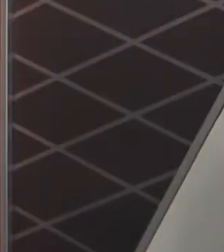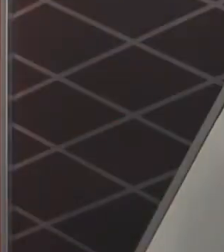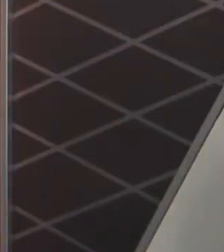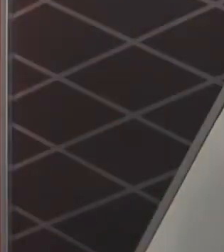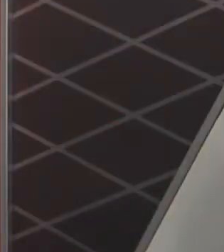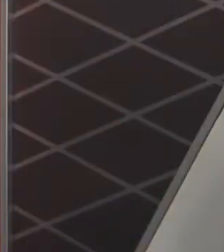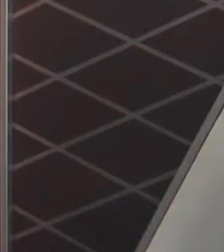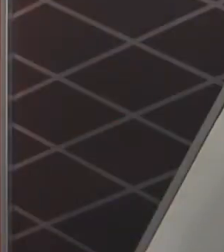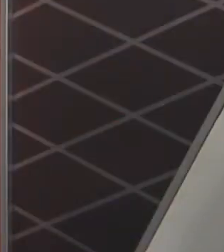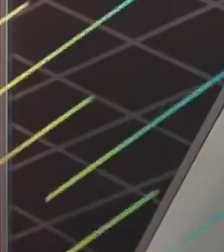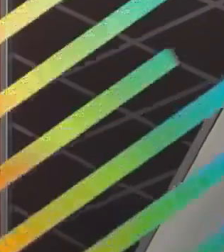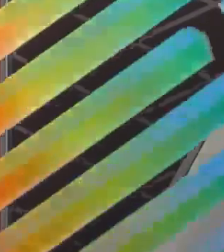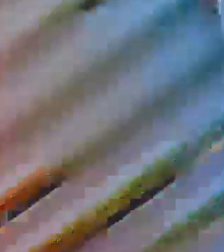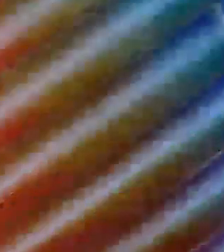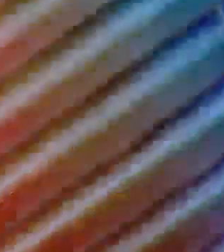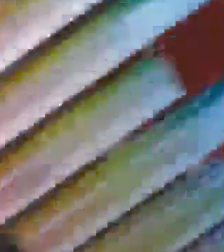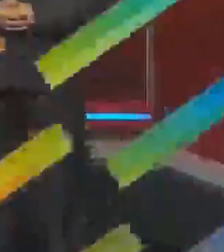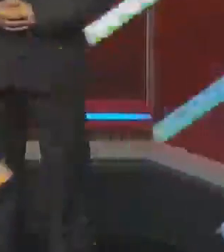Quechua.